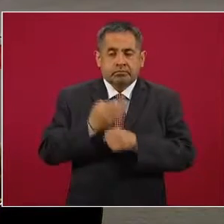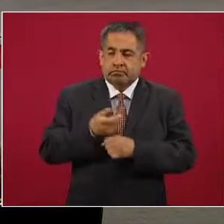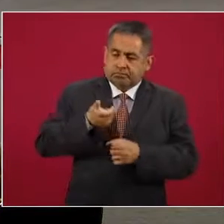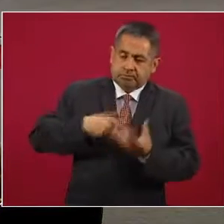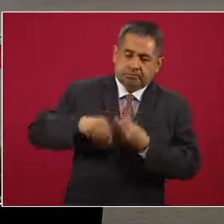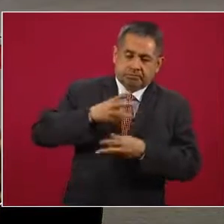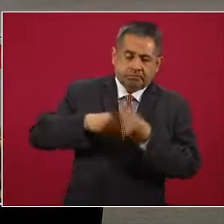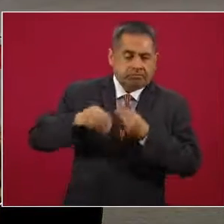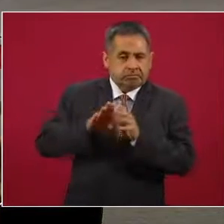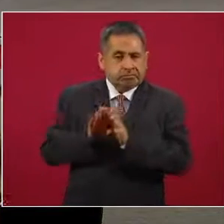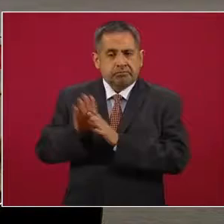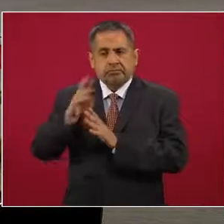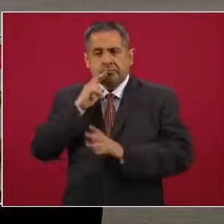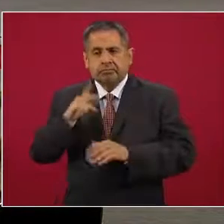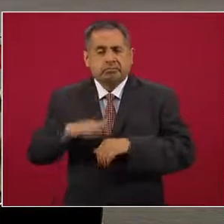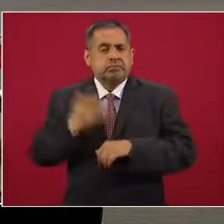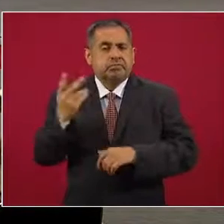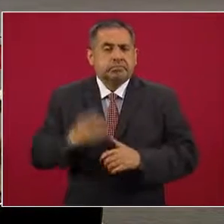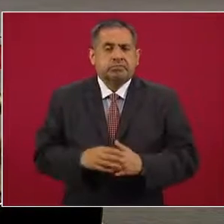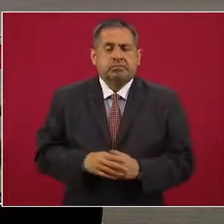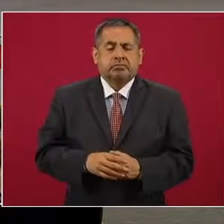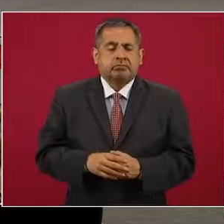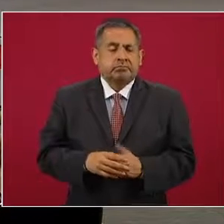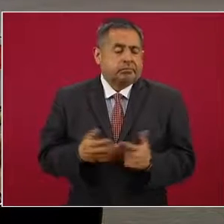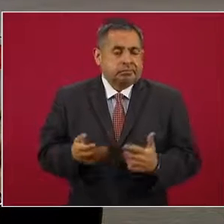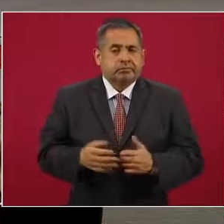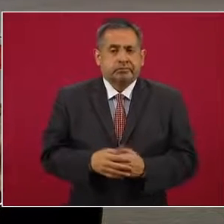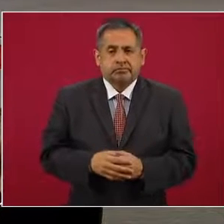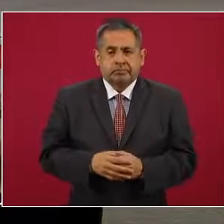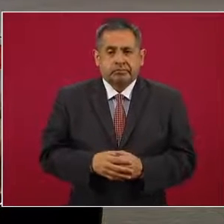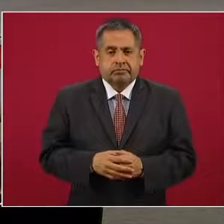recuperación? Que no